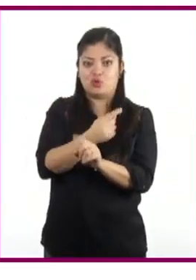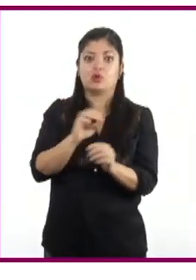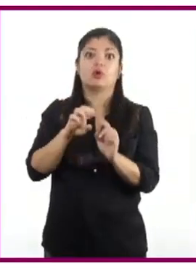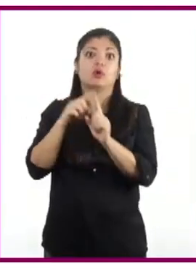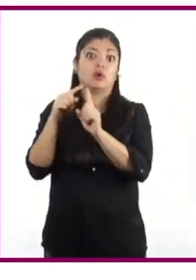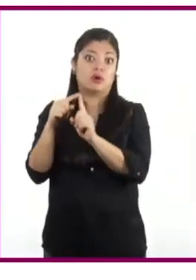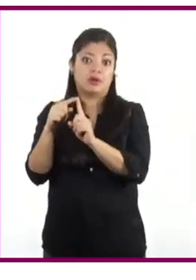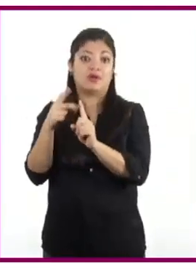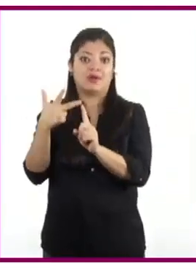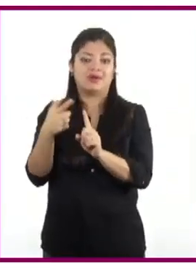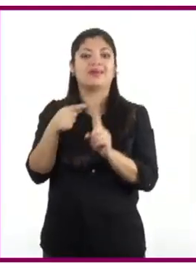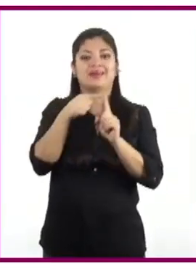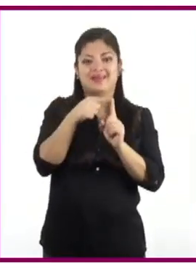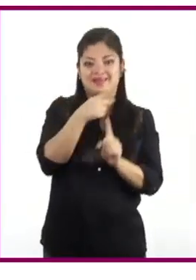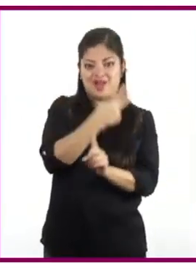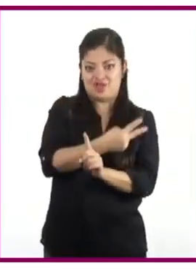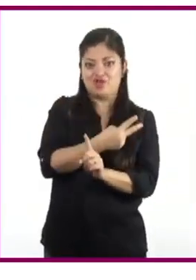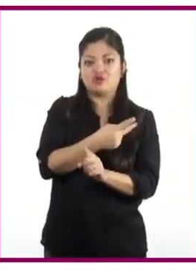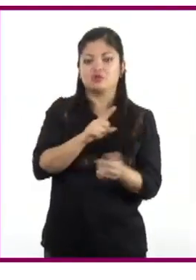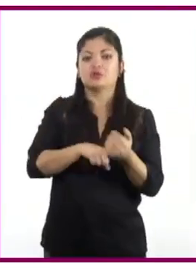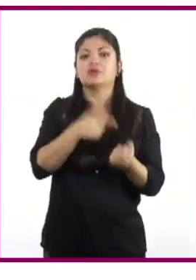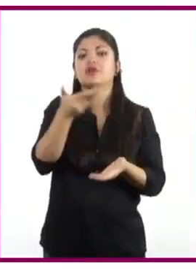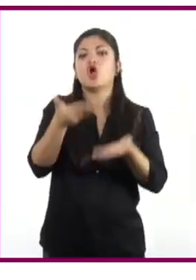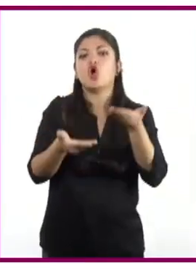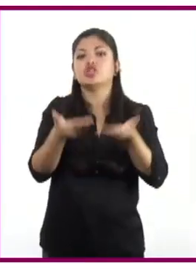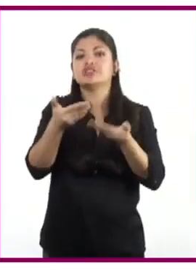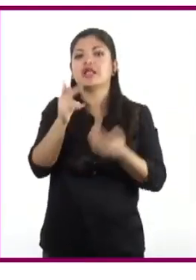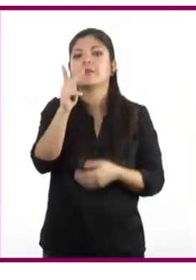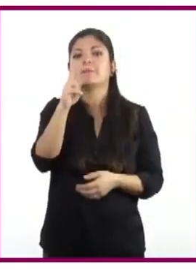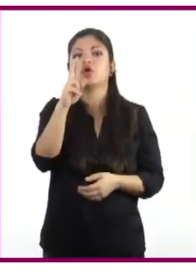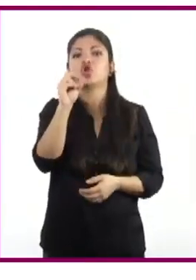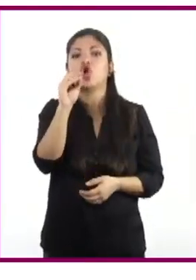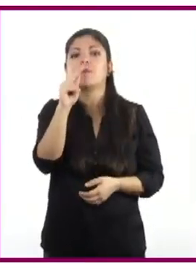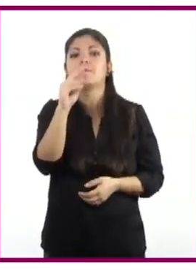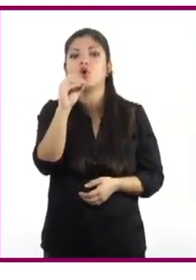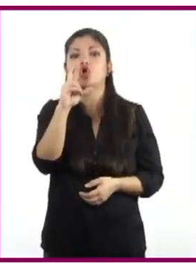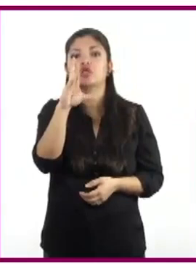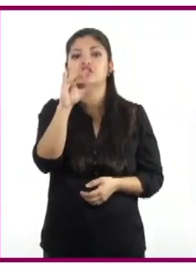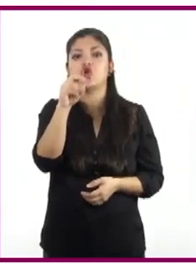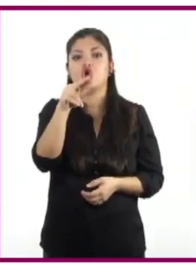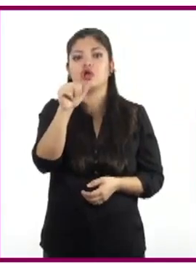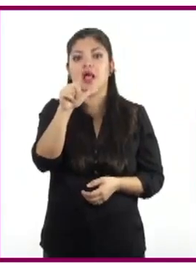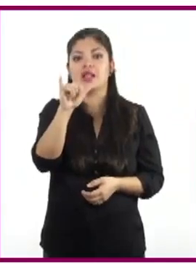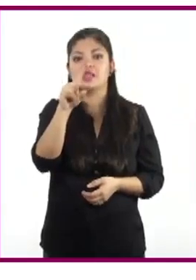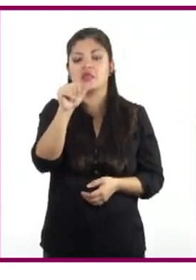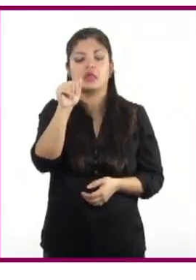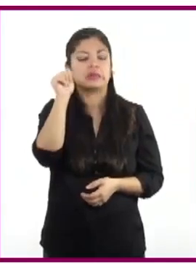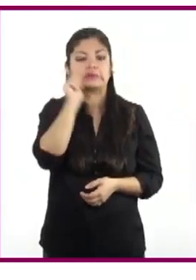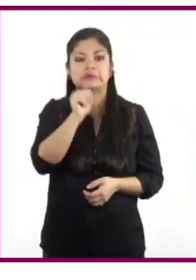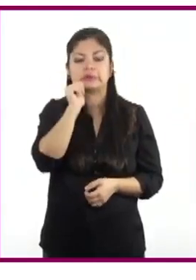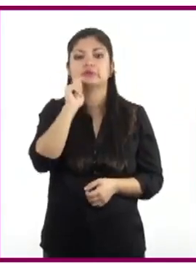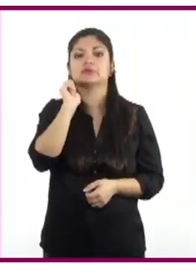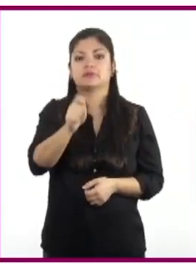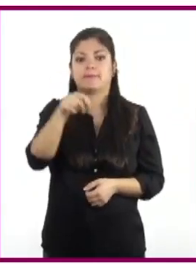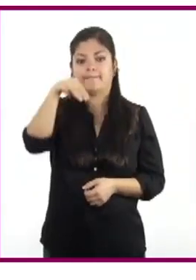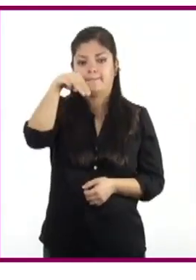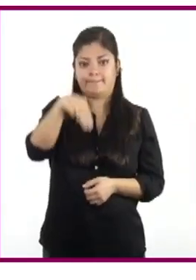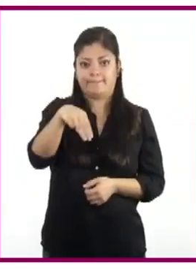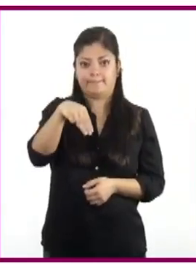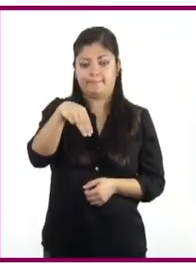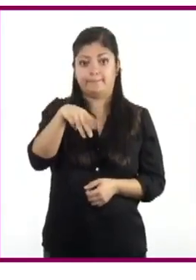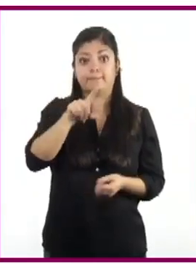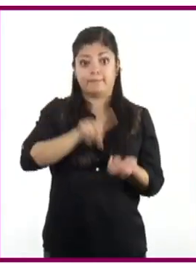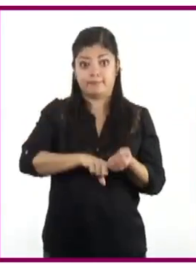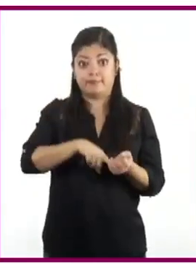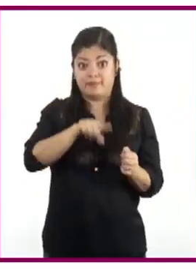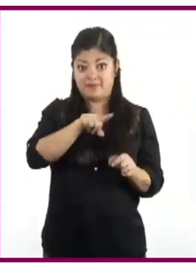esta división se le llama constante de proporcionalidad. Y normalmente se escribe con la letra M. Al ser una